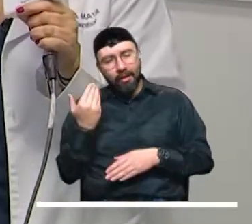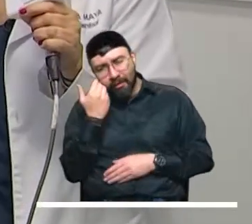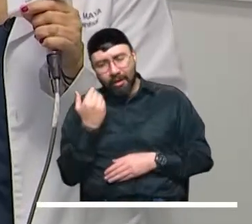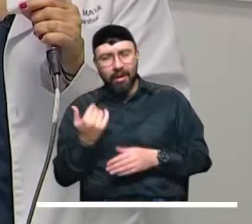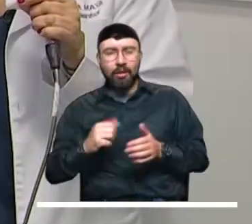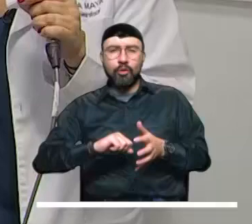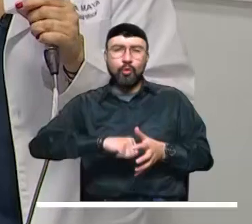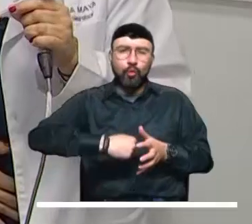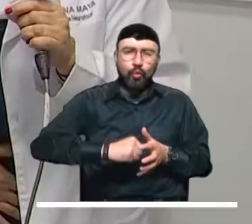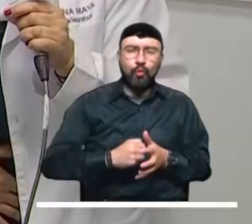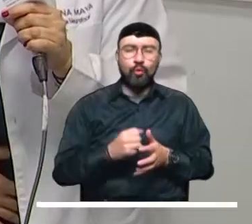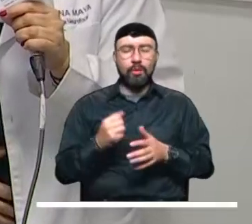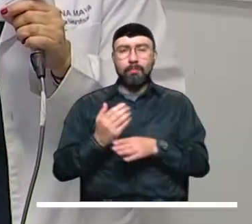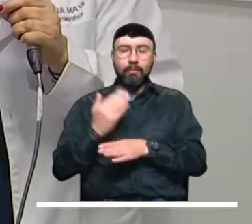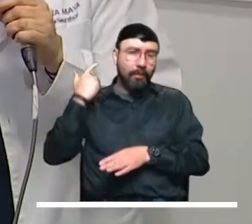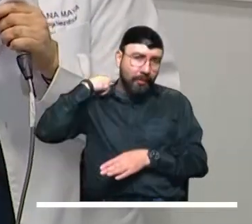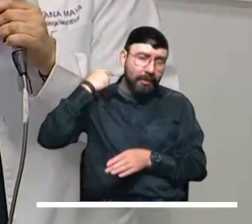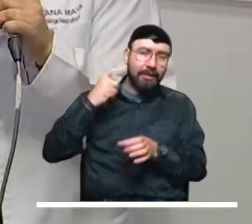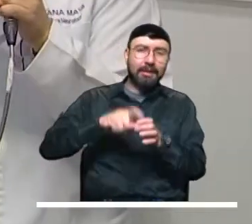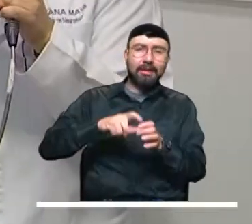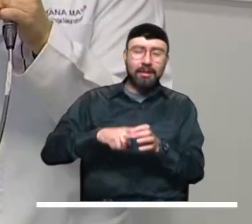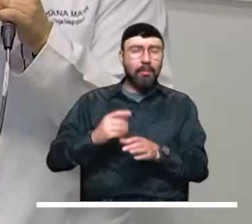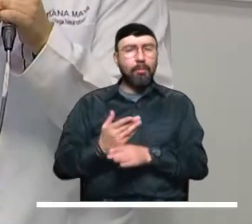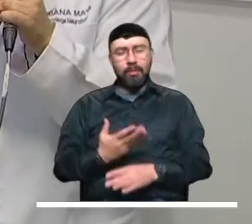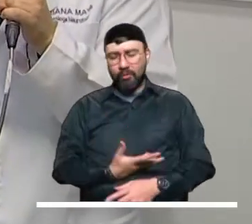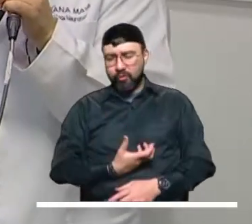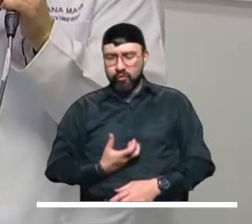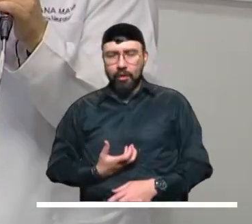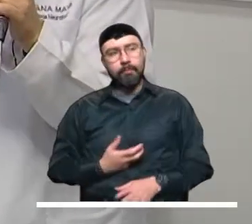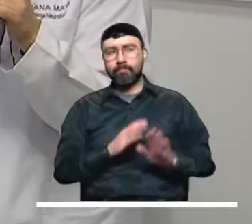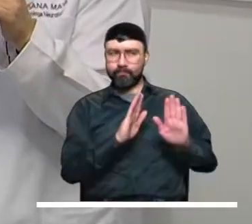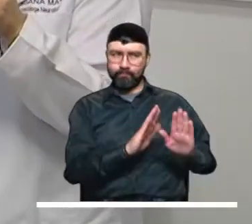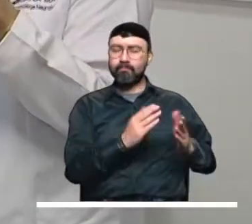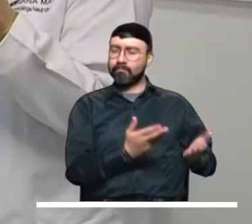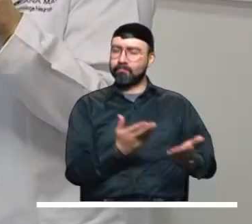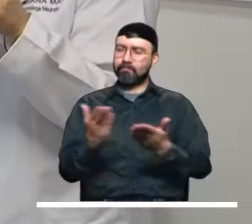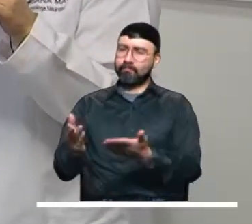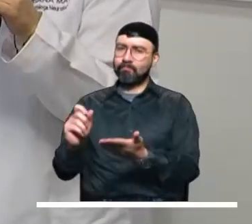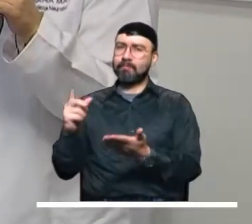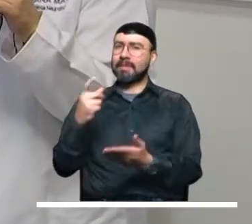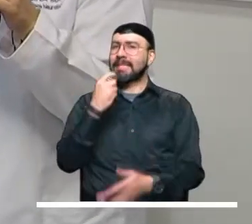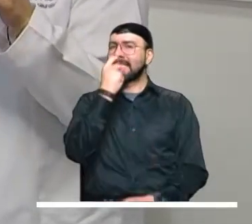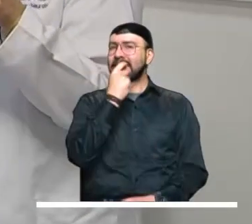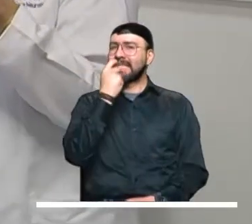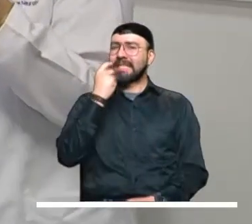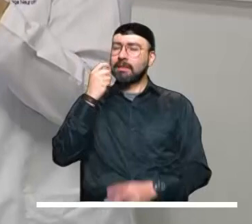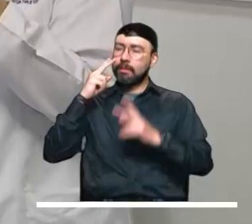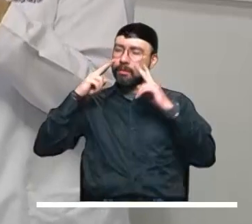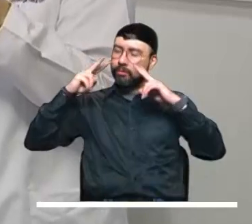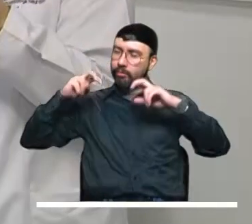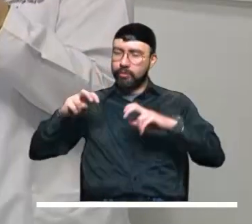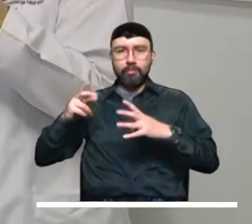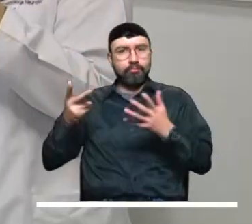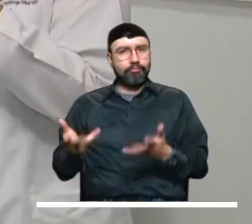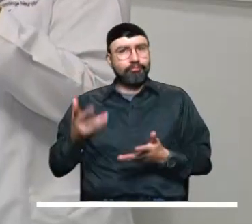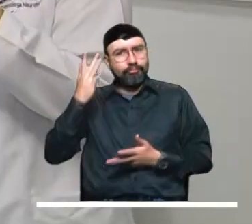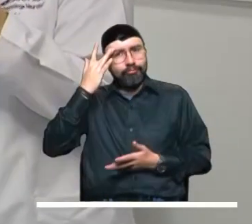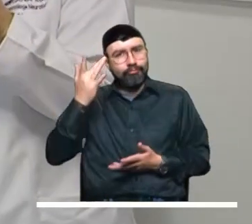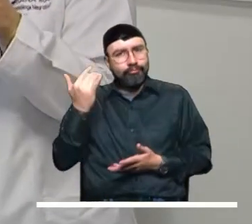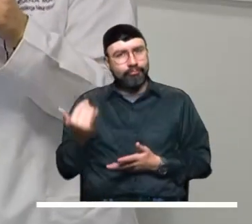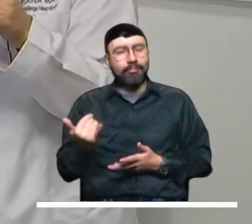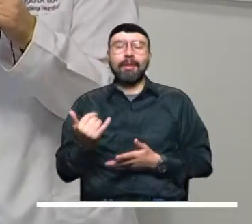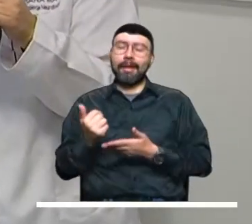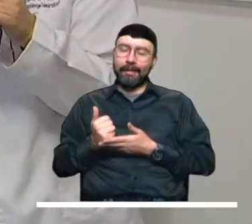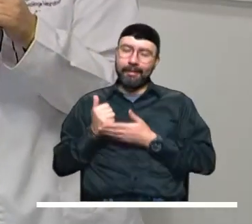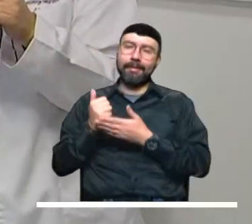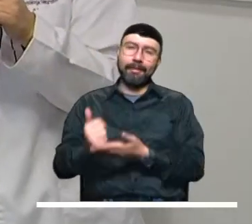la columna, problemas gástricos, y siempre el doctor Jorge Enrique y todo el equipo de sus médicos lo pasan a